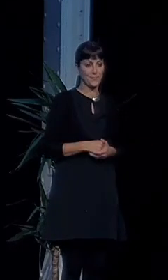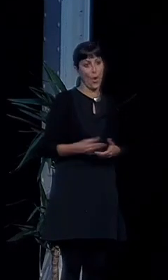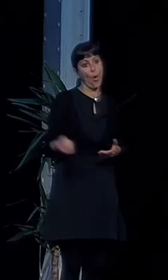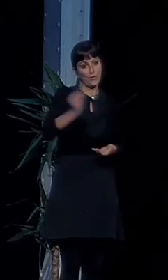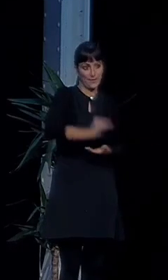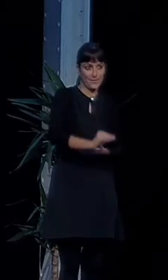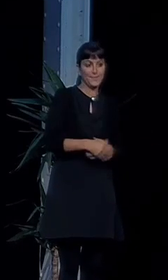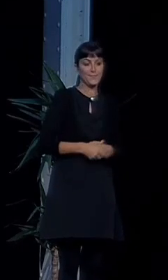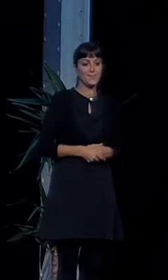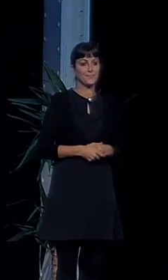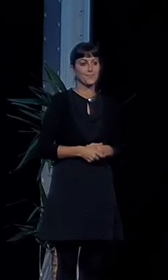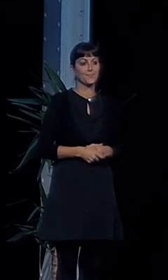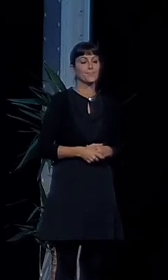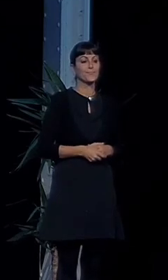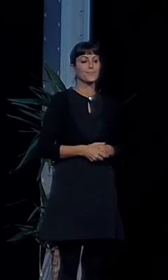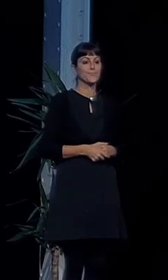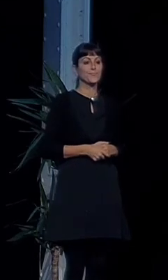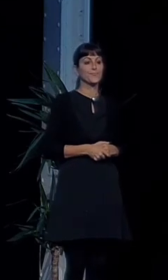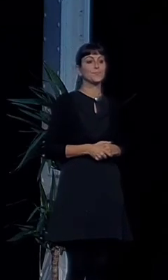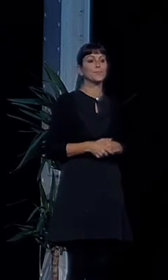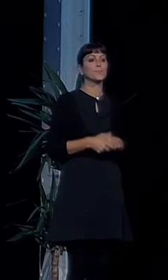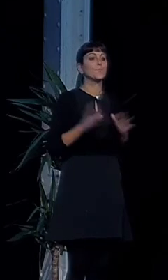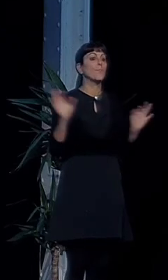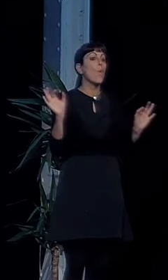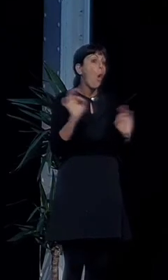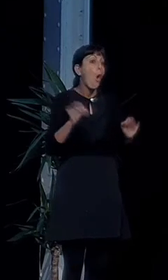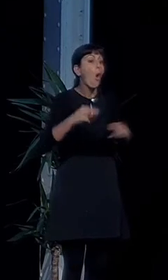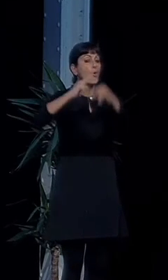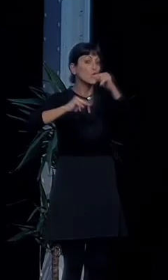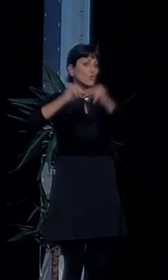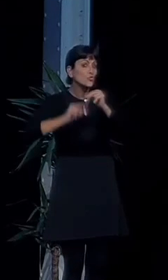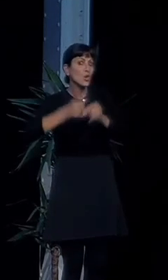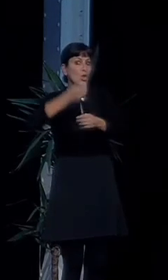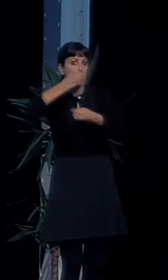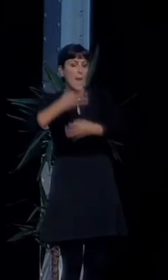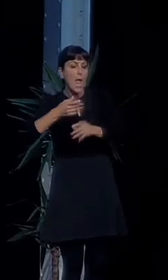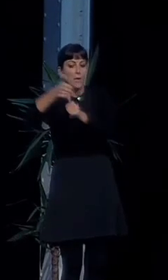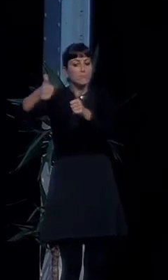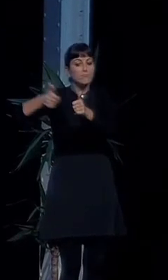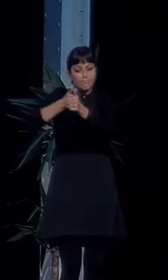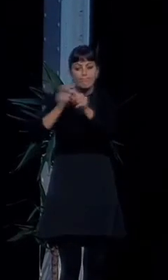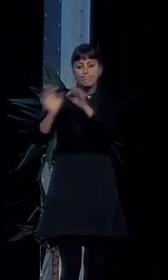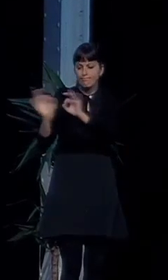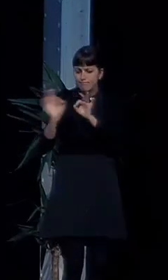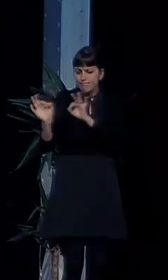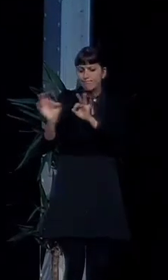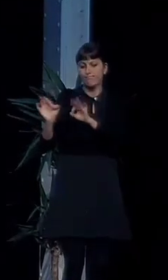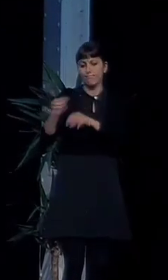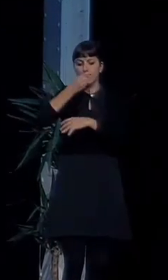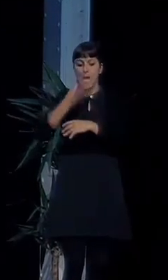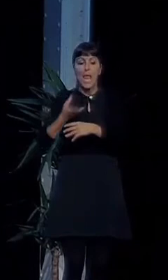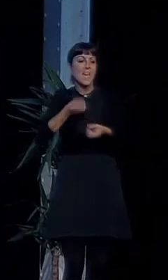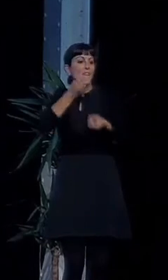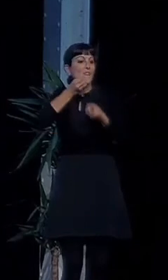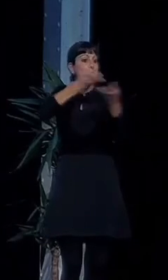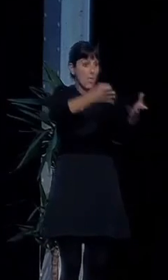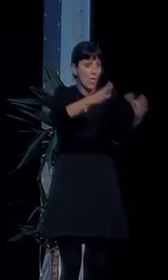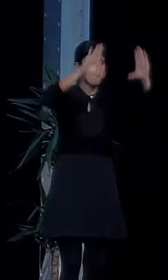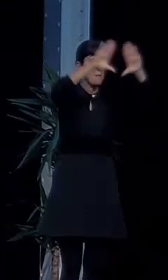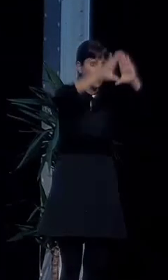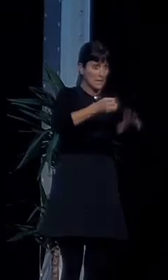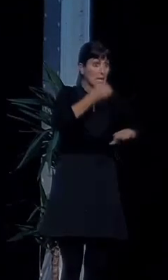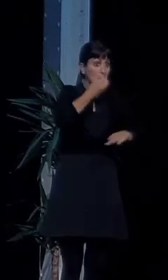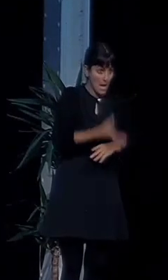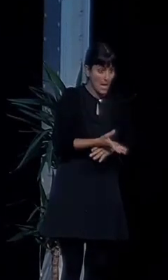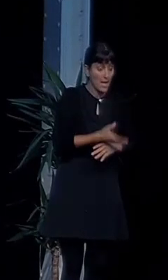Y está bien construido, soportado y cobijado por las personas que están detrás de ese proyecto y lo que hacen es dar una información feminista, es